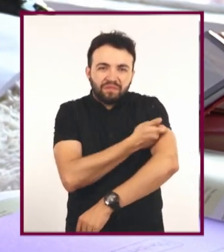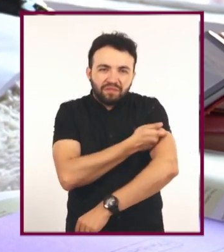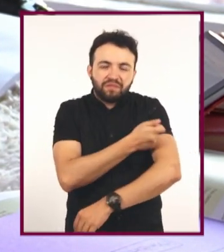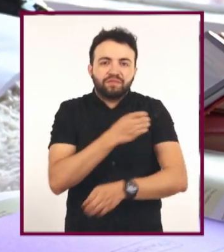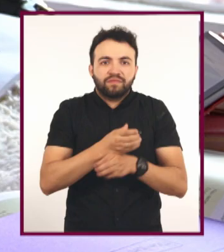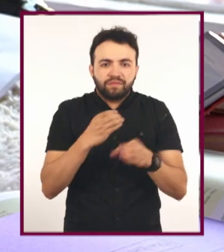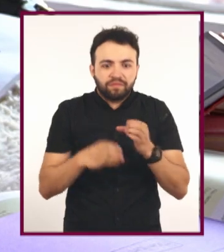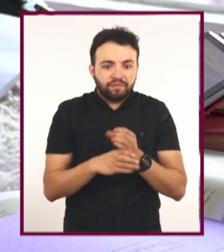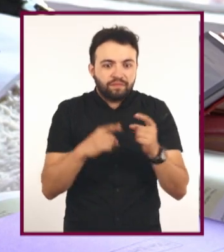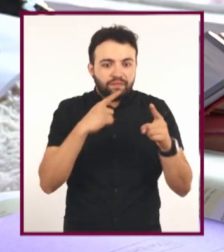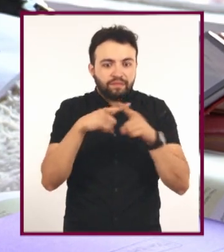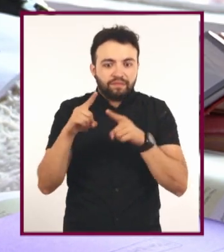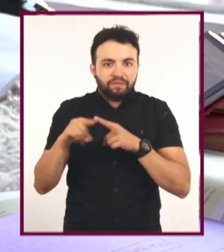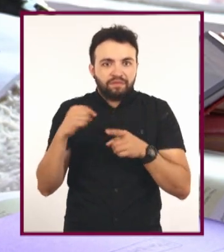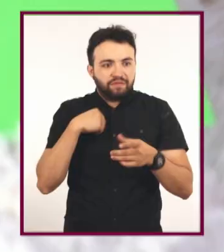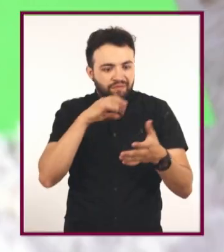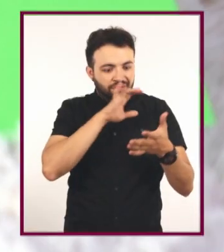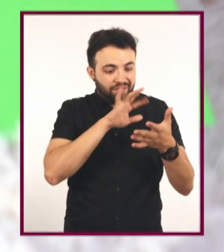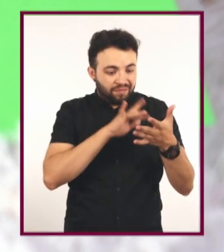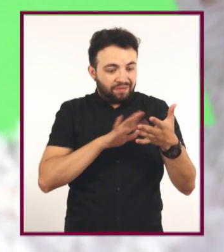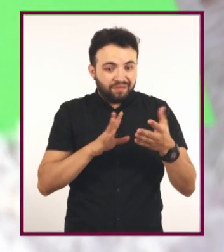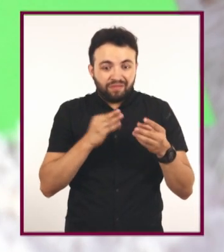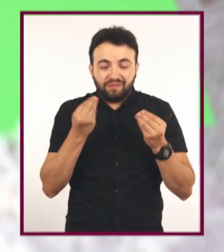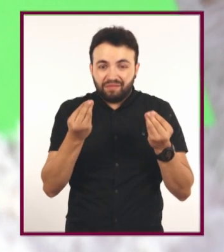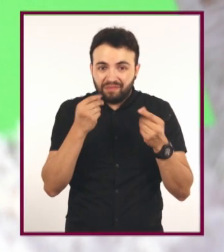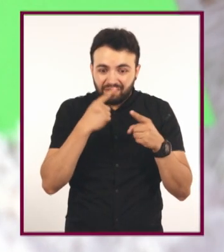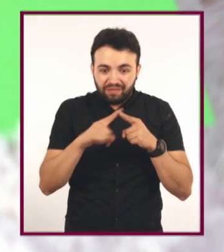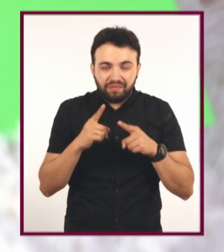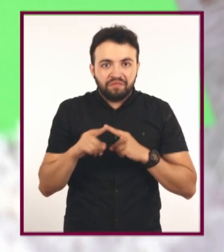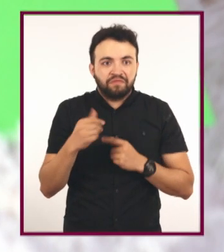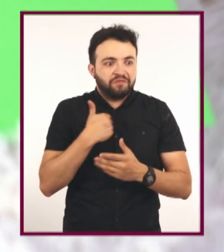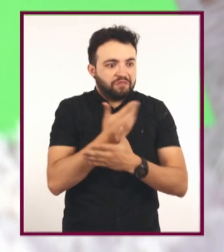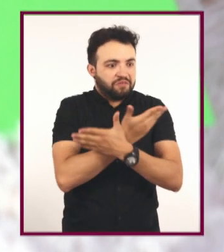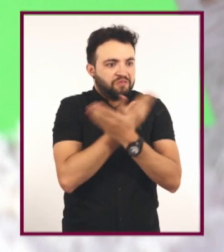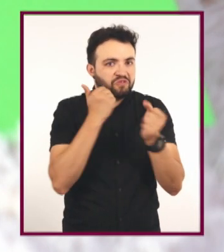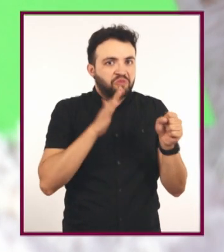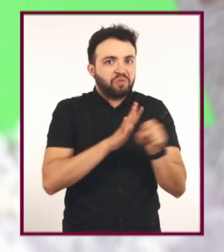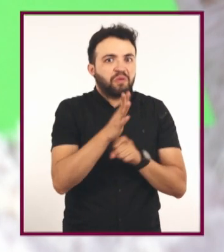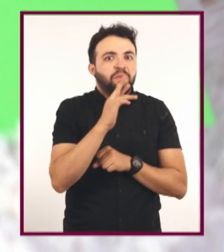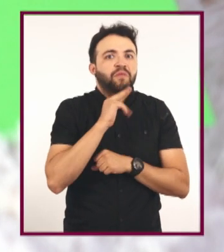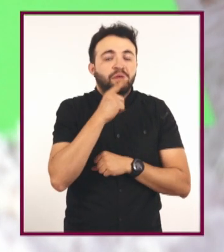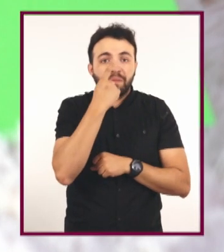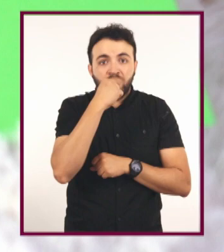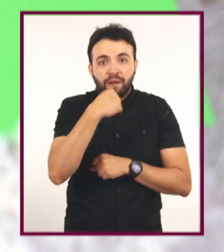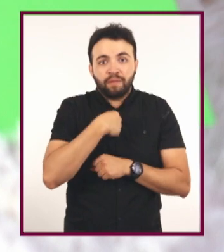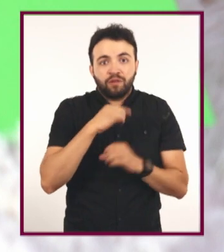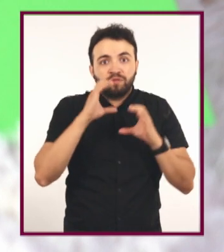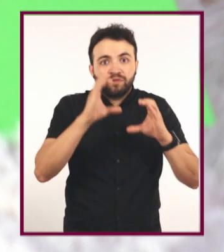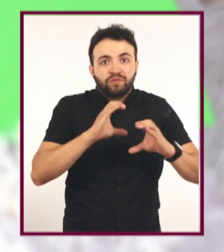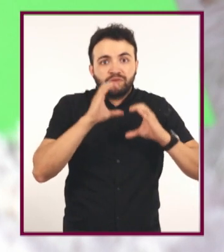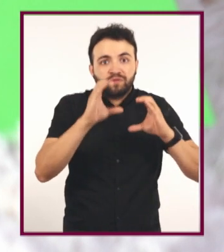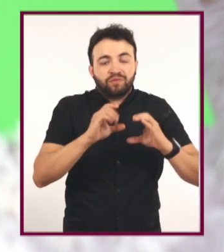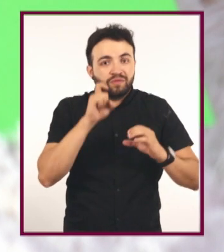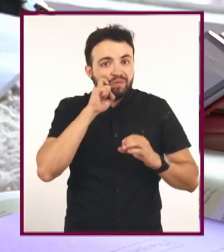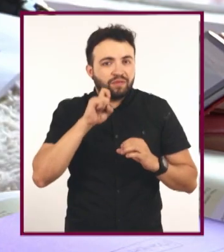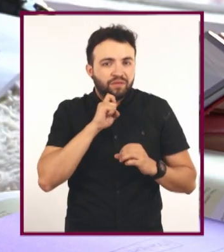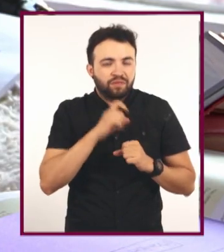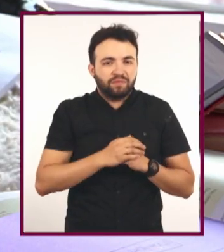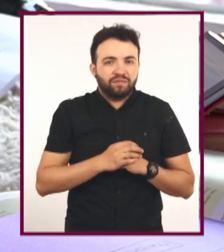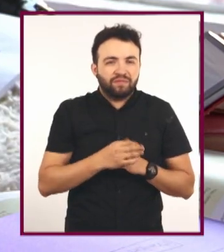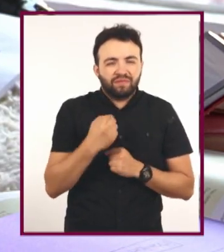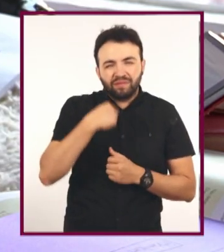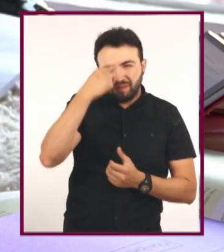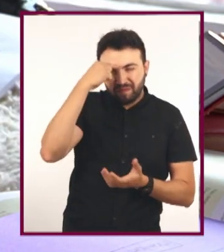implante. ¡Uy! Pues por más que ya leí cada uno de los métodos que existen, la verdad es que yo sigo sin saber cuál sería el mejor para